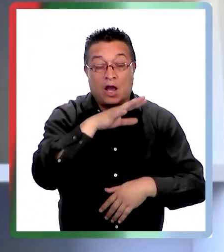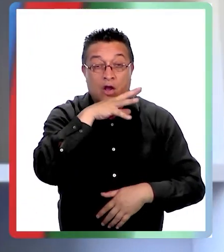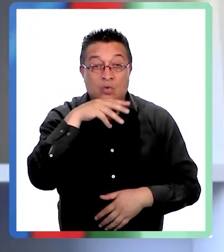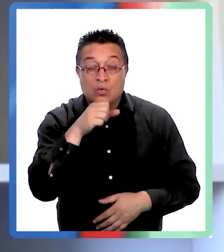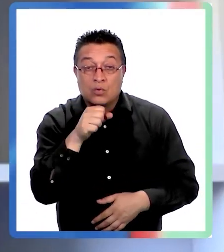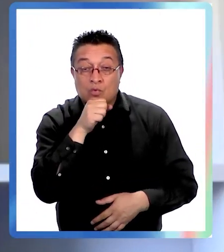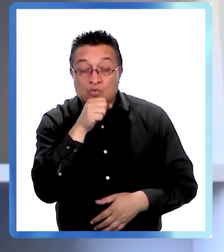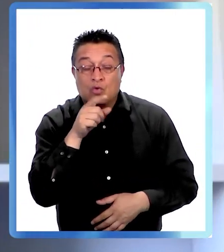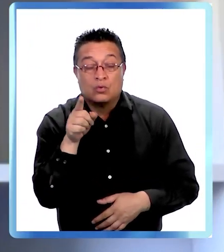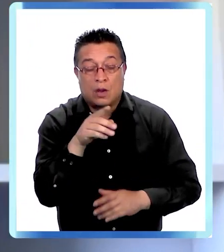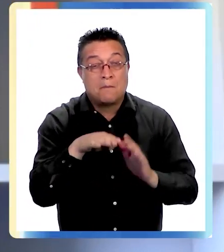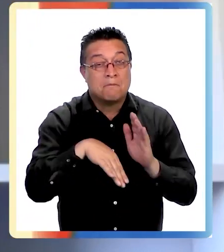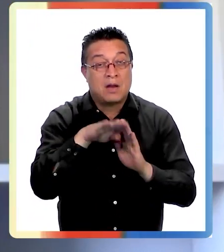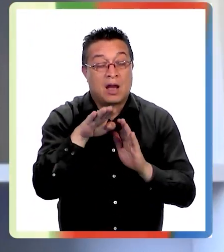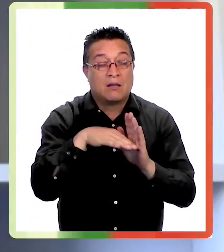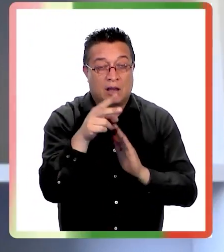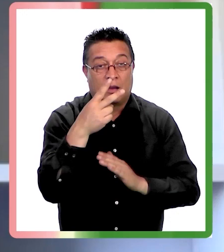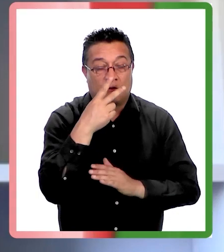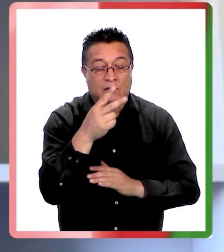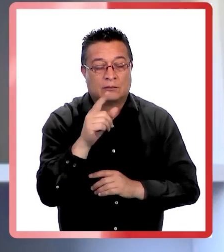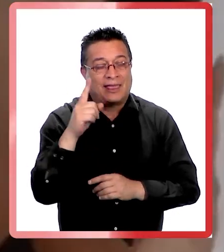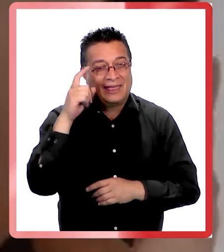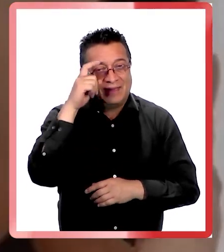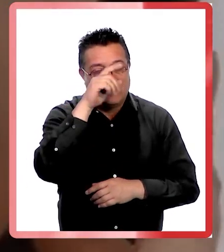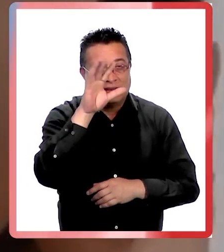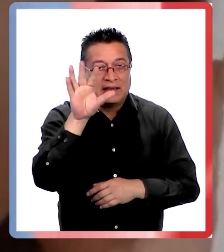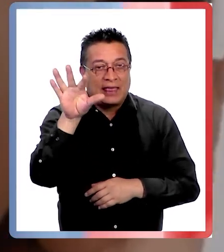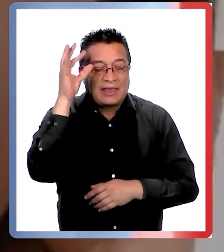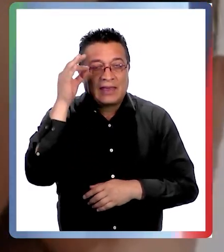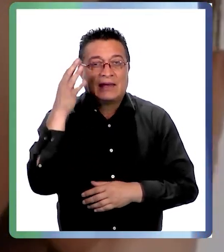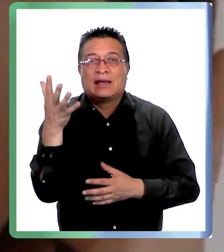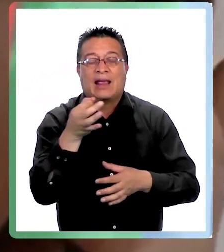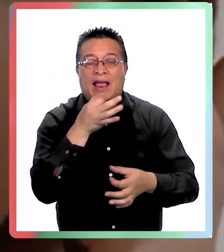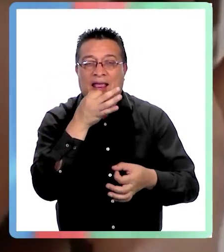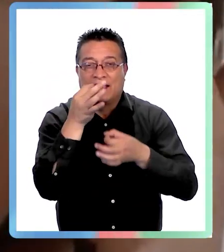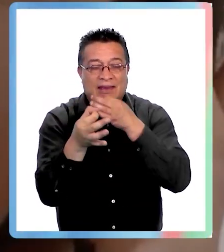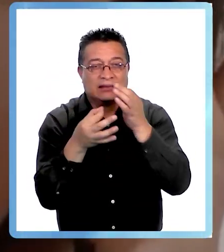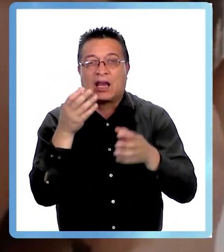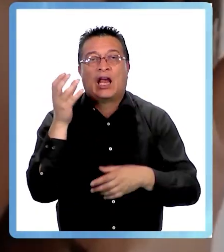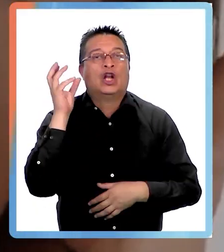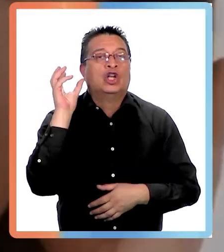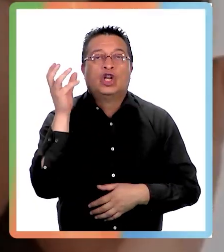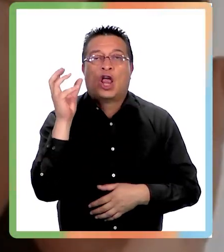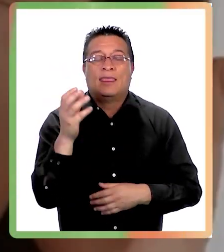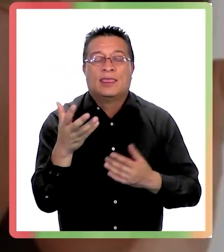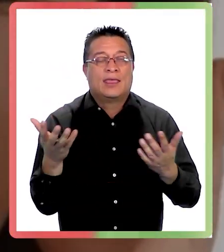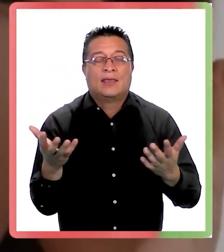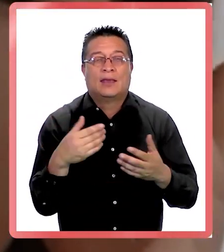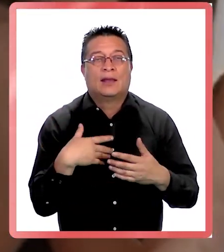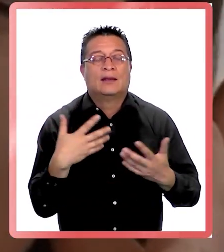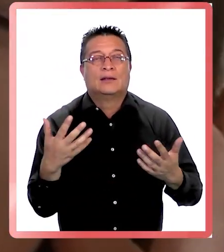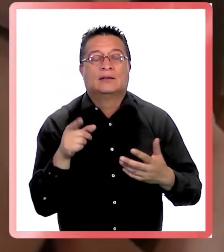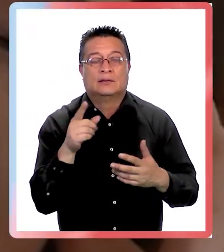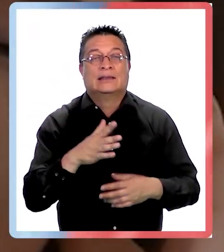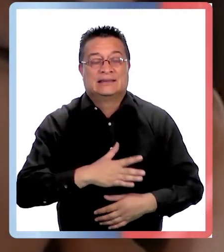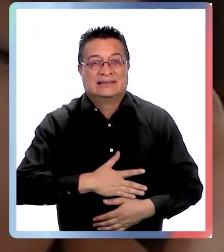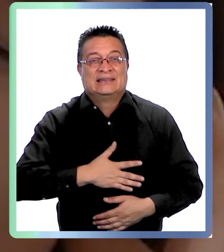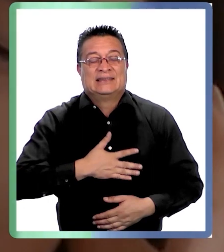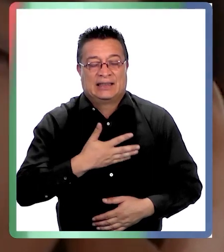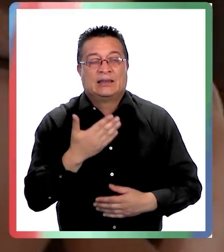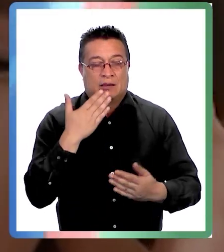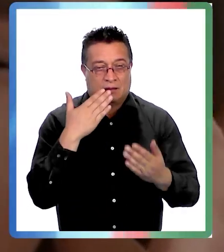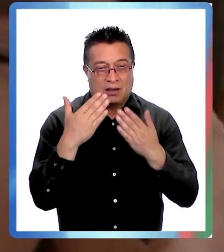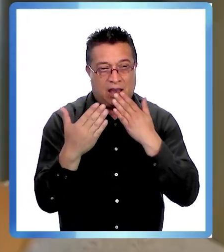en adultos mayores lo que más vemos es que les cuesta comprender lo que les están diciendo, que no entienden muy bien, sienten que